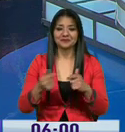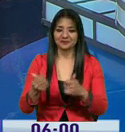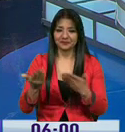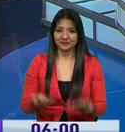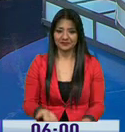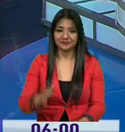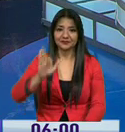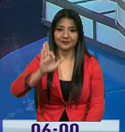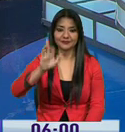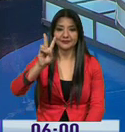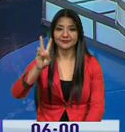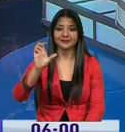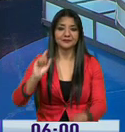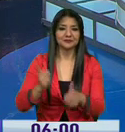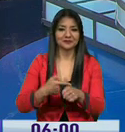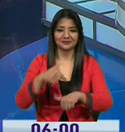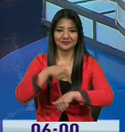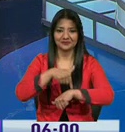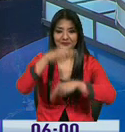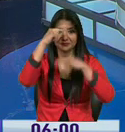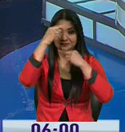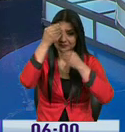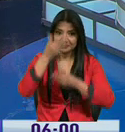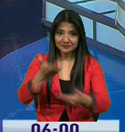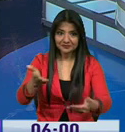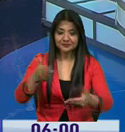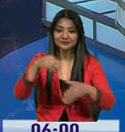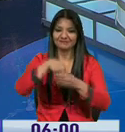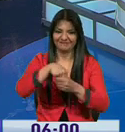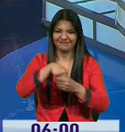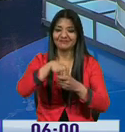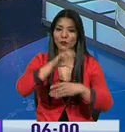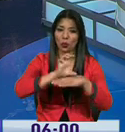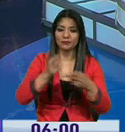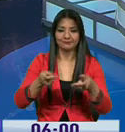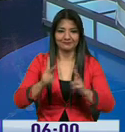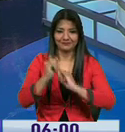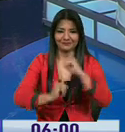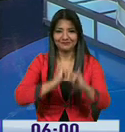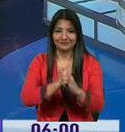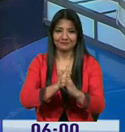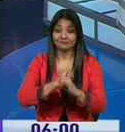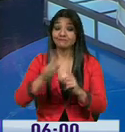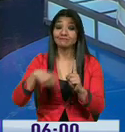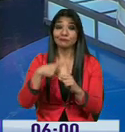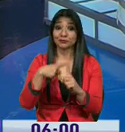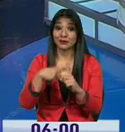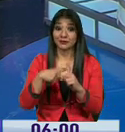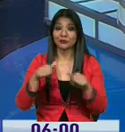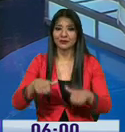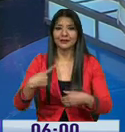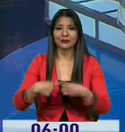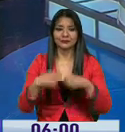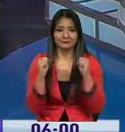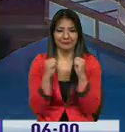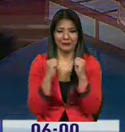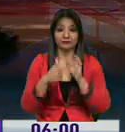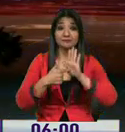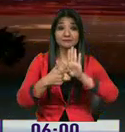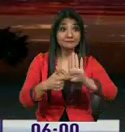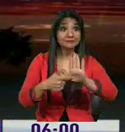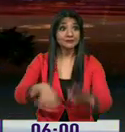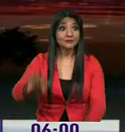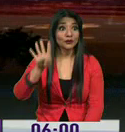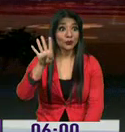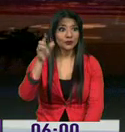a primera hora, con todas las noticias del ámbito local y también internacional. Con mucha buena energía, pero con mucho frío en pantalla, la ciudad de Quito presenta 4